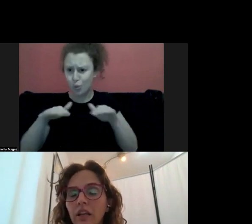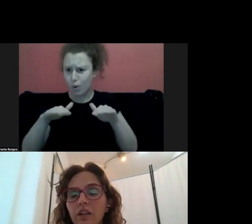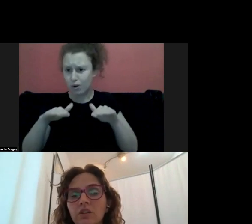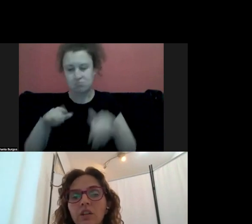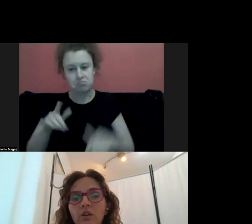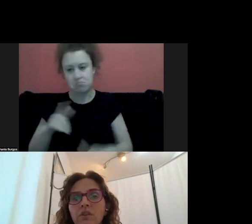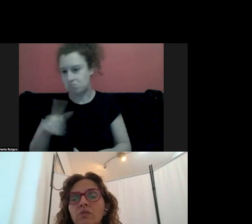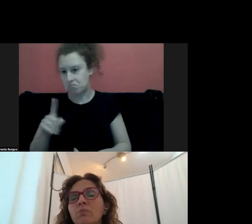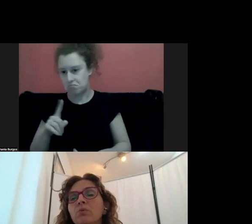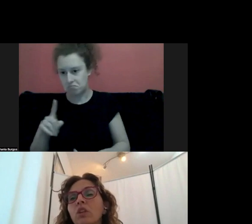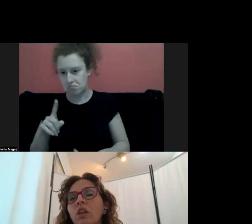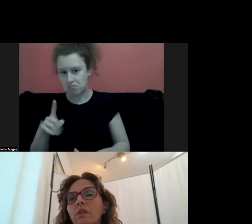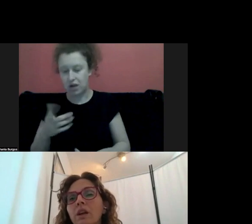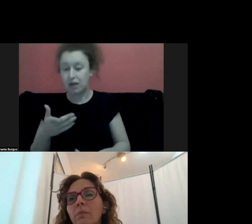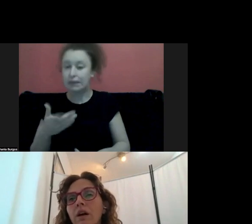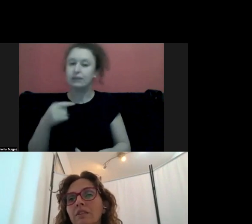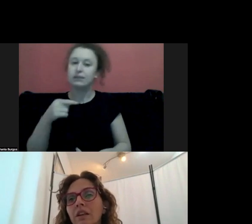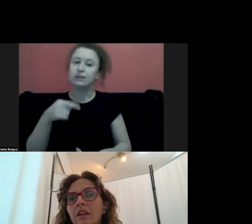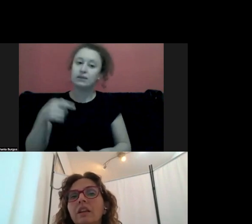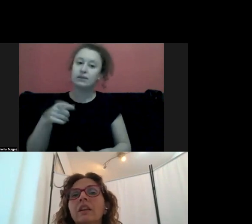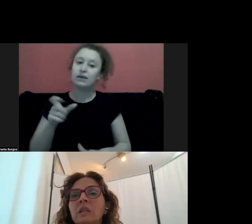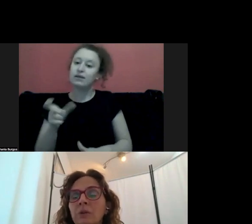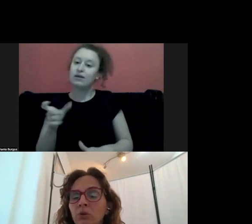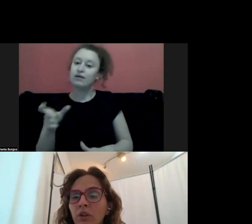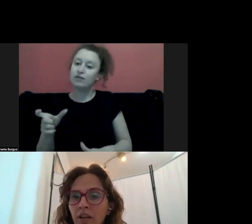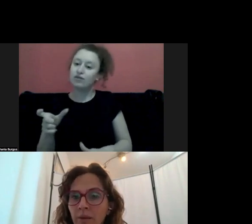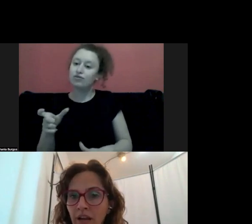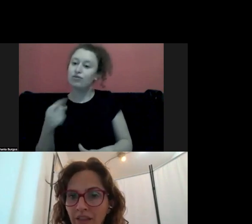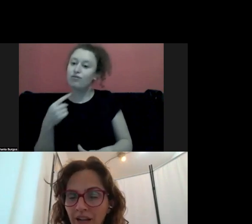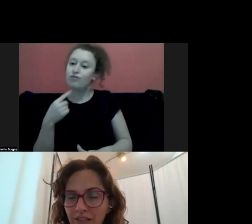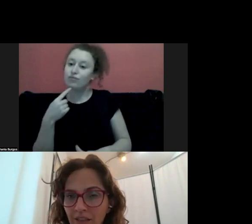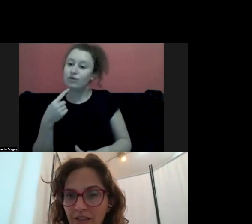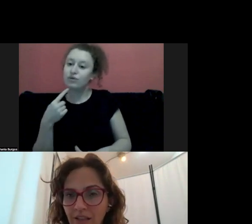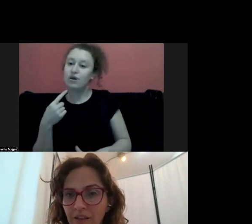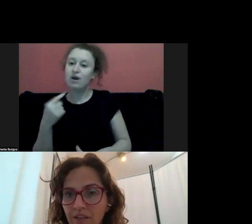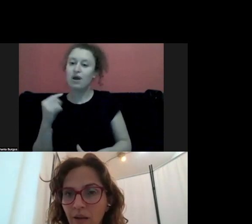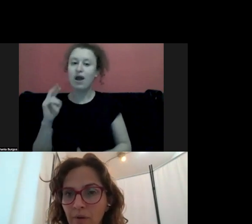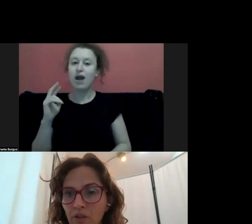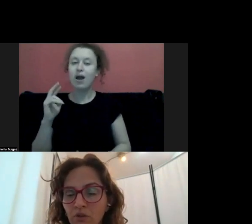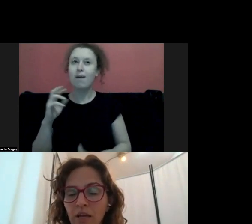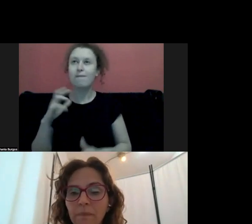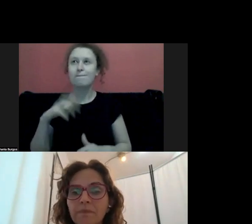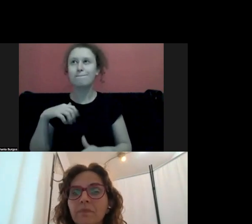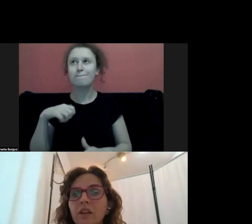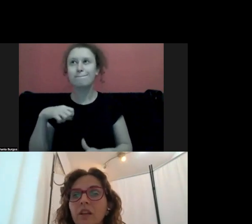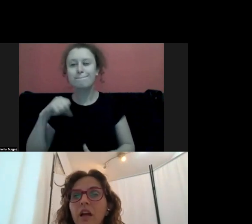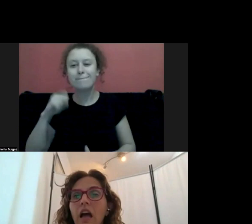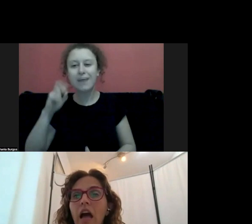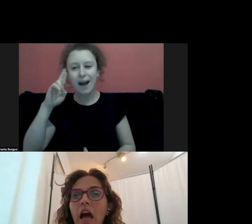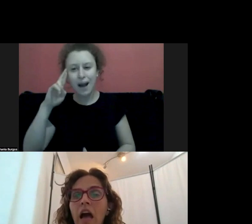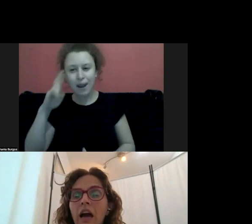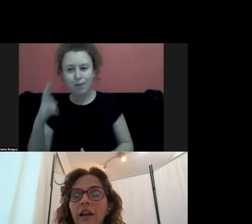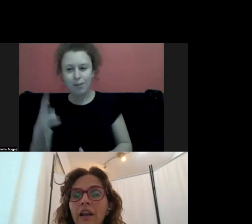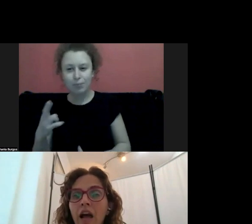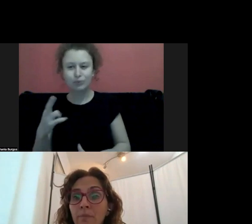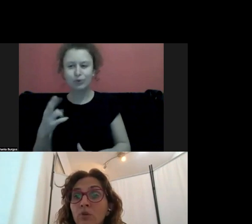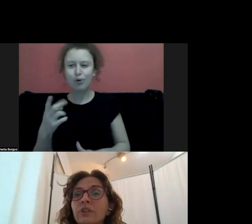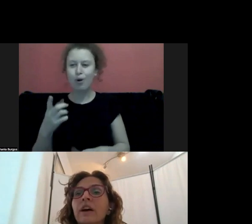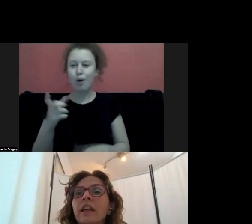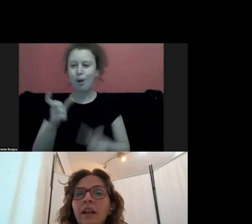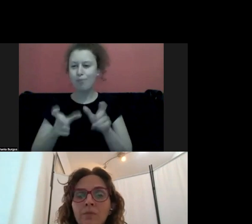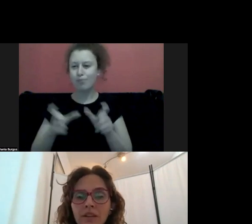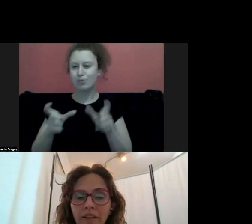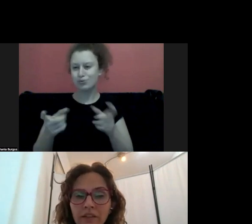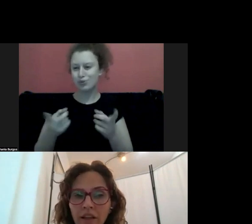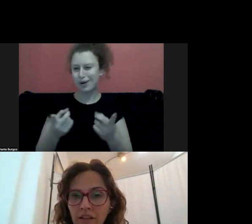solucionar, sino desde un punto de vista más de respeto hacia las necesidades de la persona, al